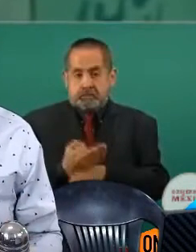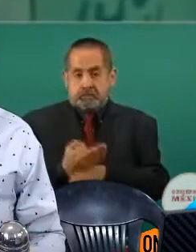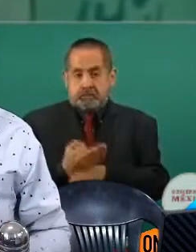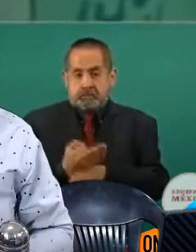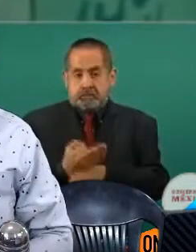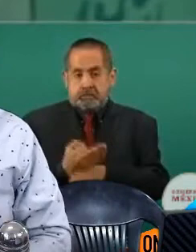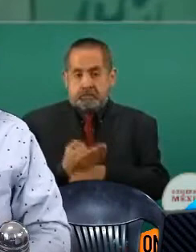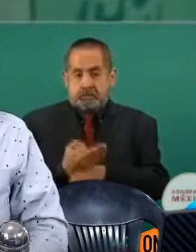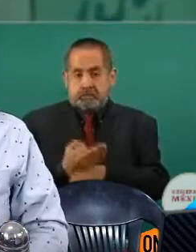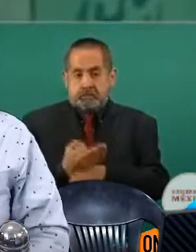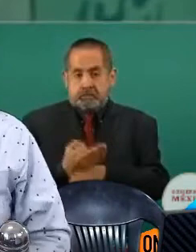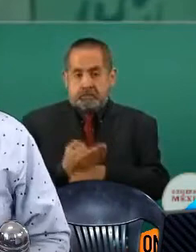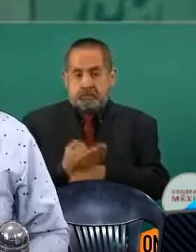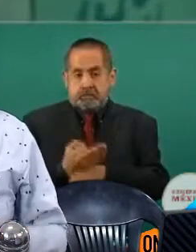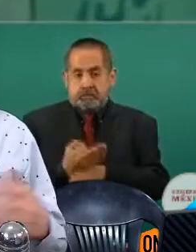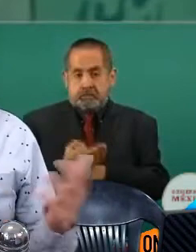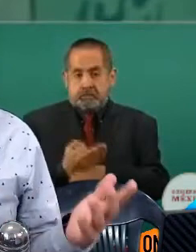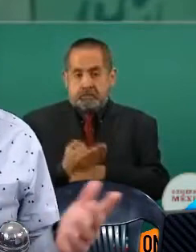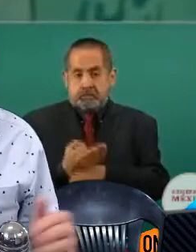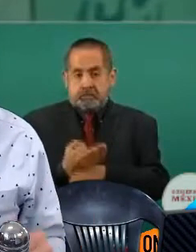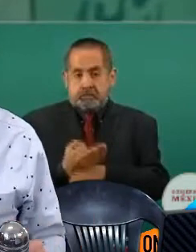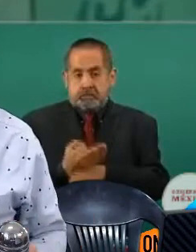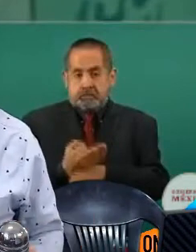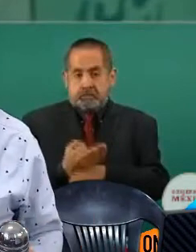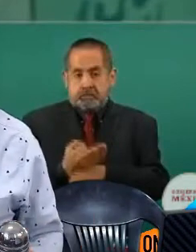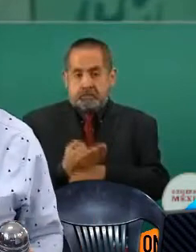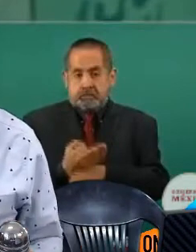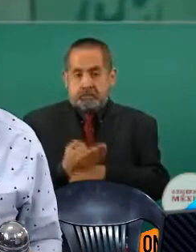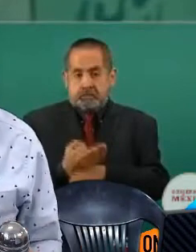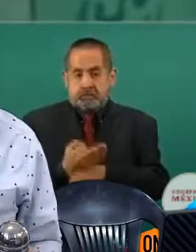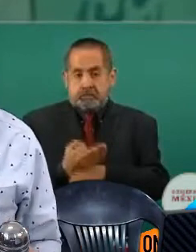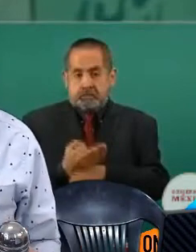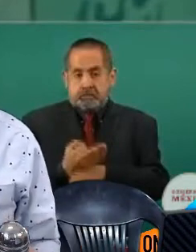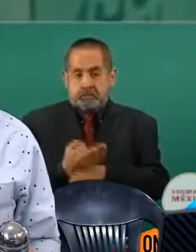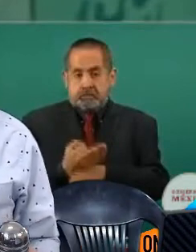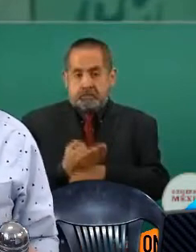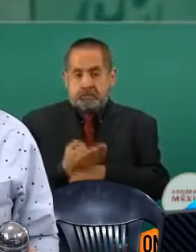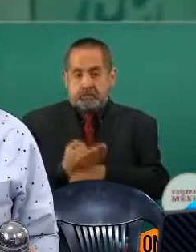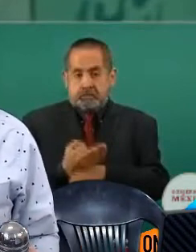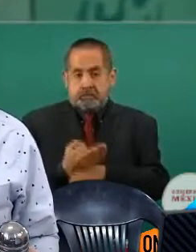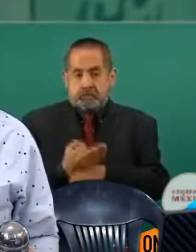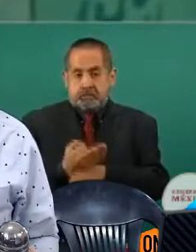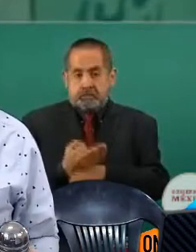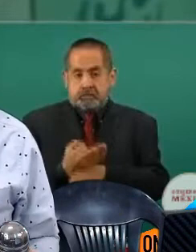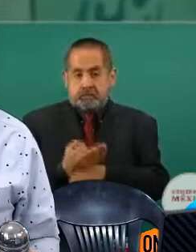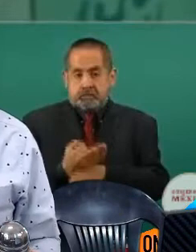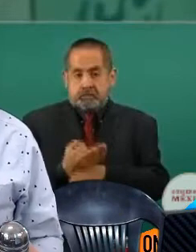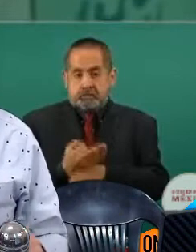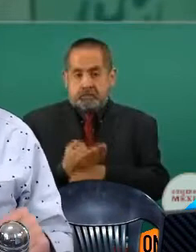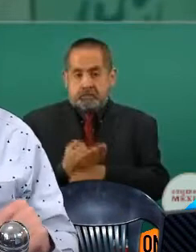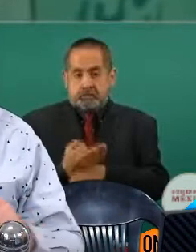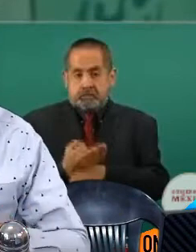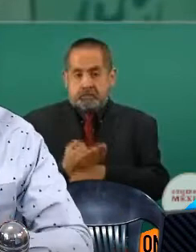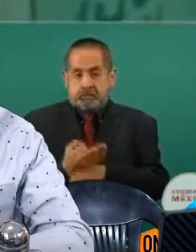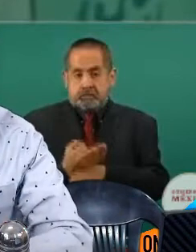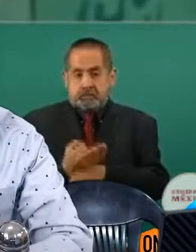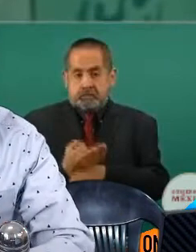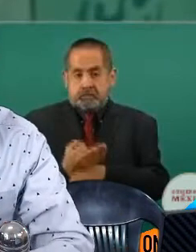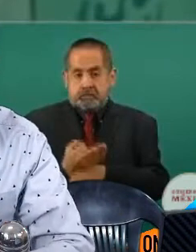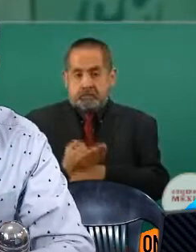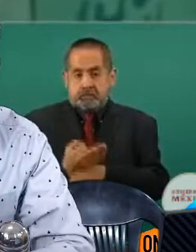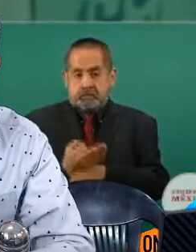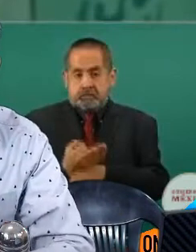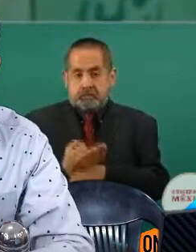partidos políticos, desgraciadamente. Por eso, la descomposición de México, no podemos decir que ya